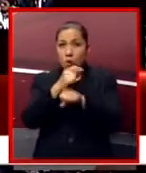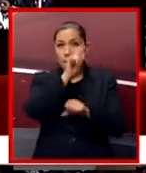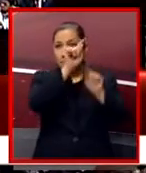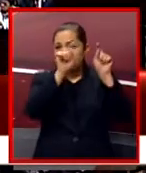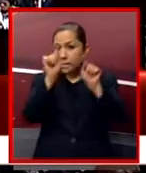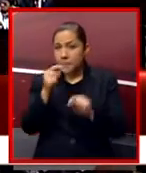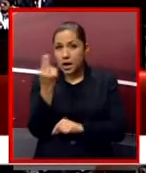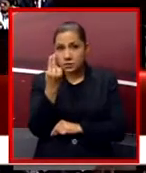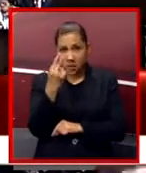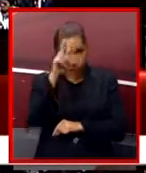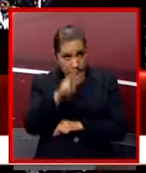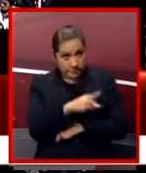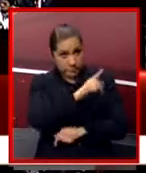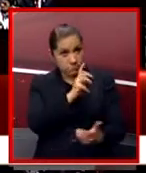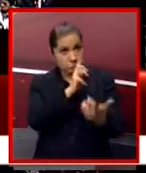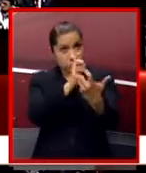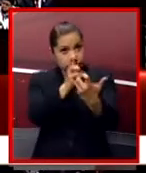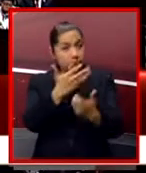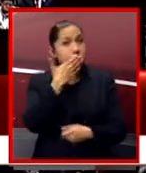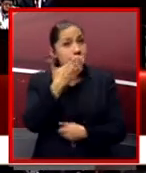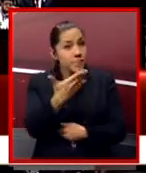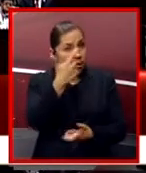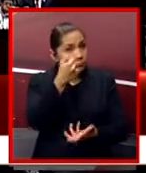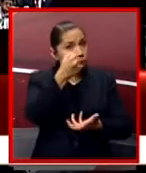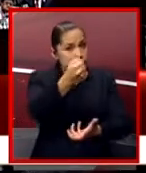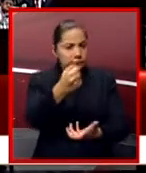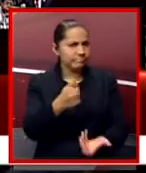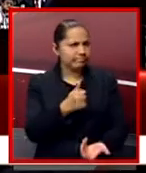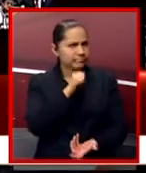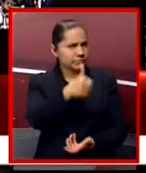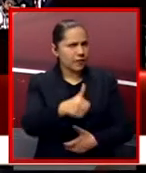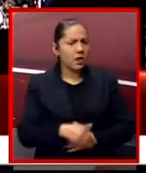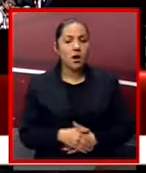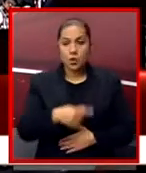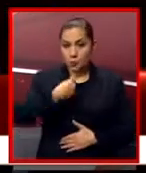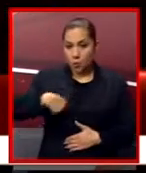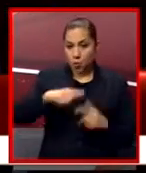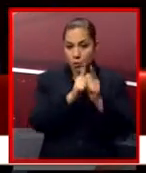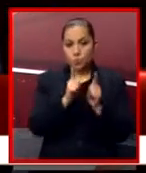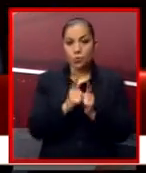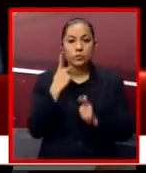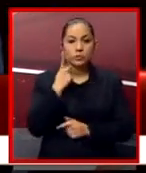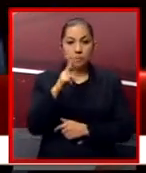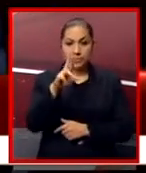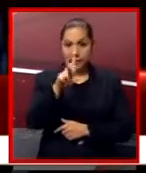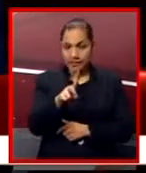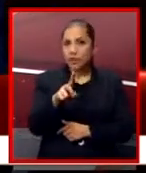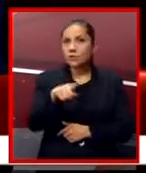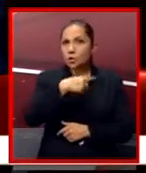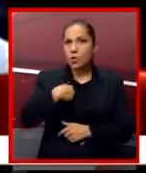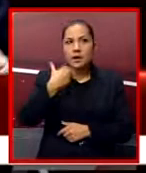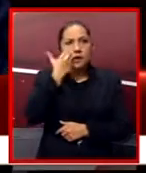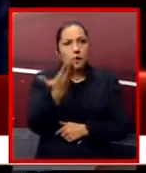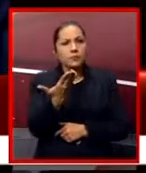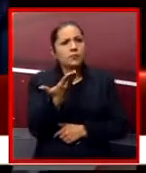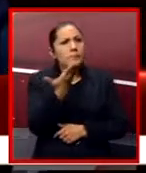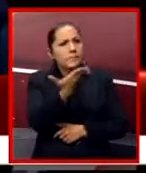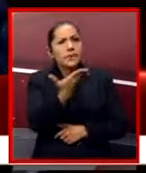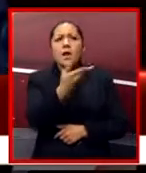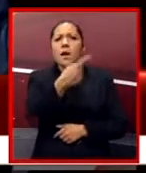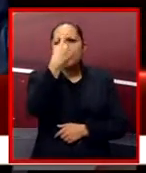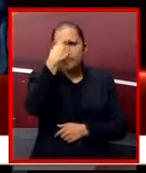El PRD exigió que el dinero de este fondo especial no fuera asignado bajo las mismas reglas del